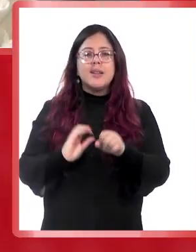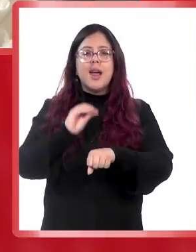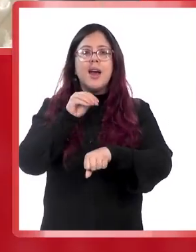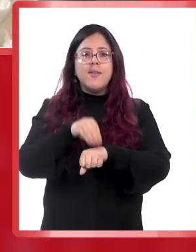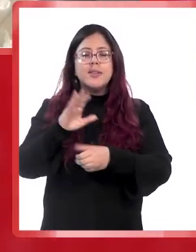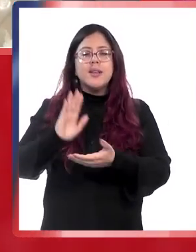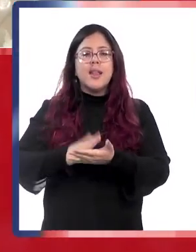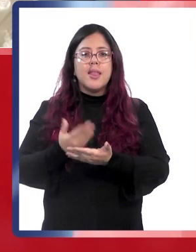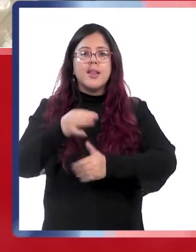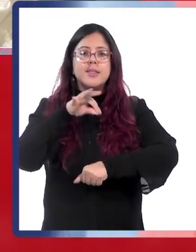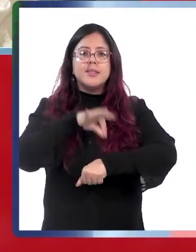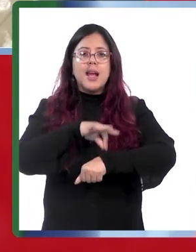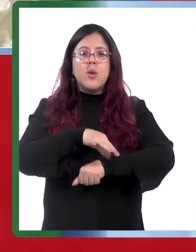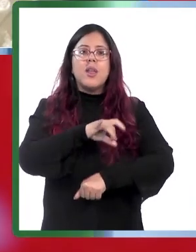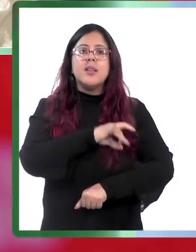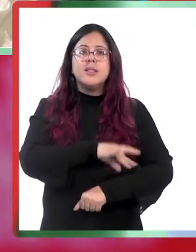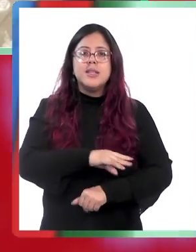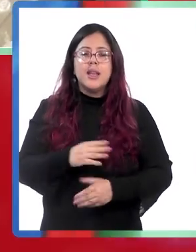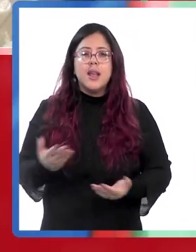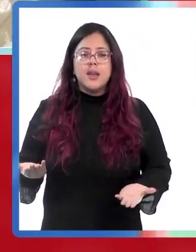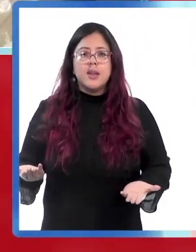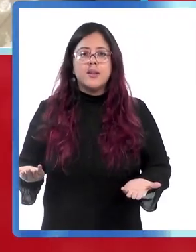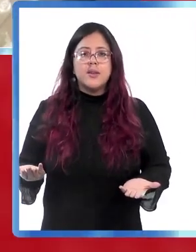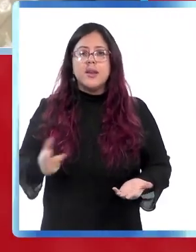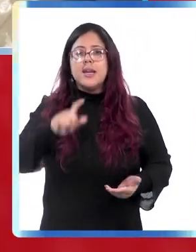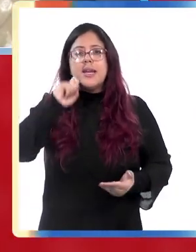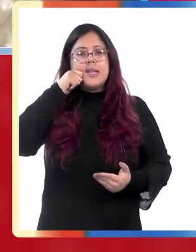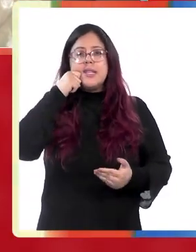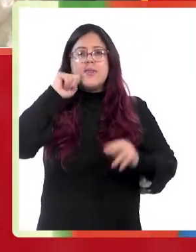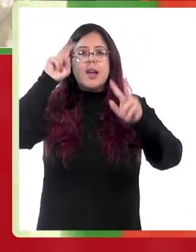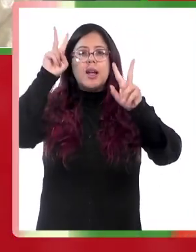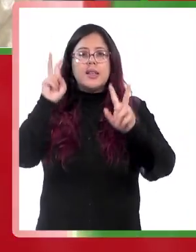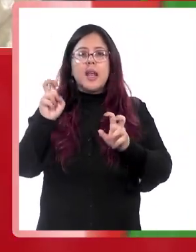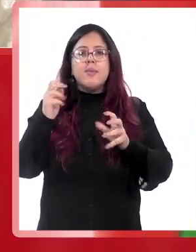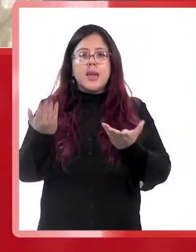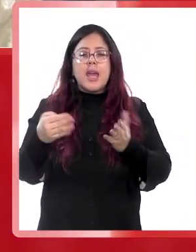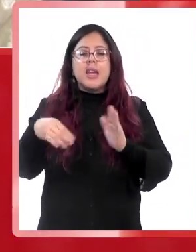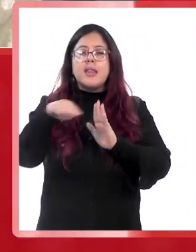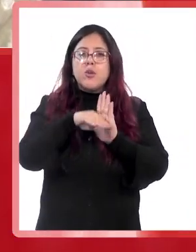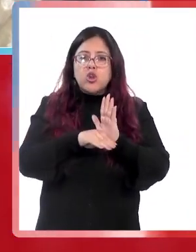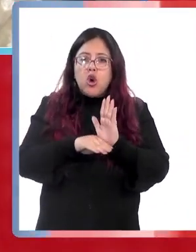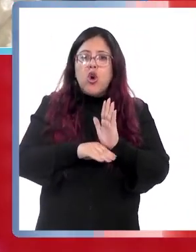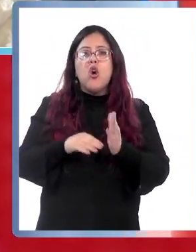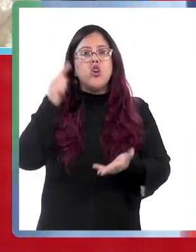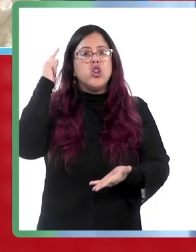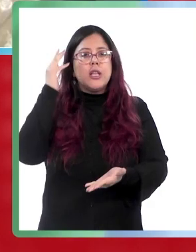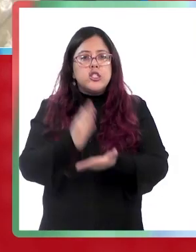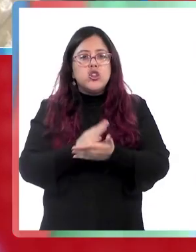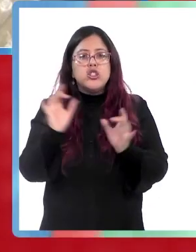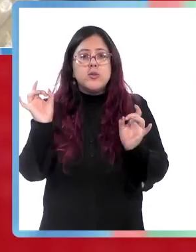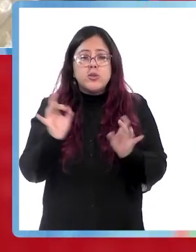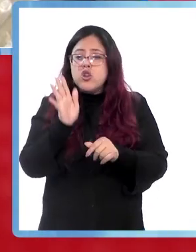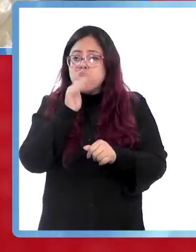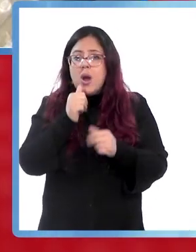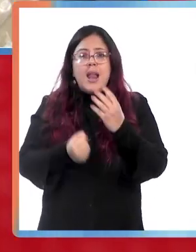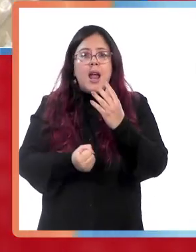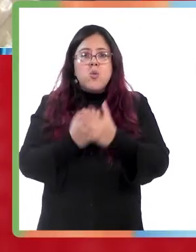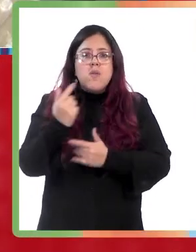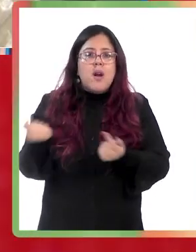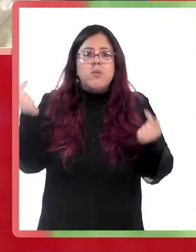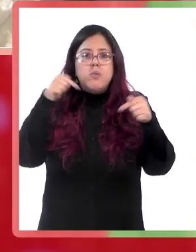la alerta sanitaria en Chile? ¿Qué implica en términos de medidas y protocolos si todavía no ha llegado la